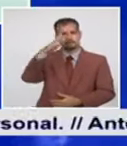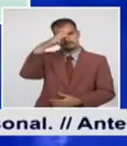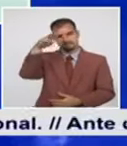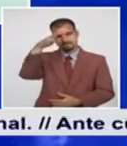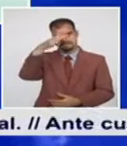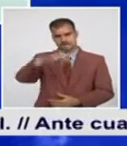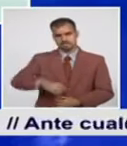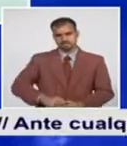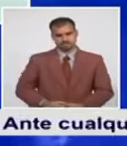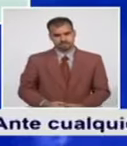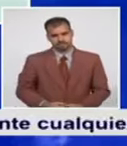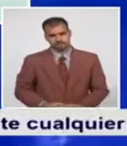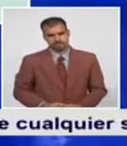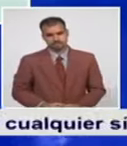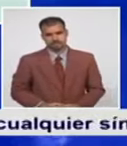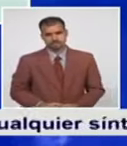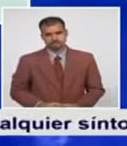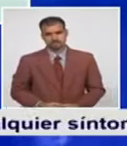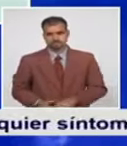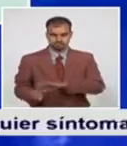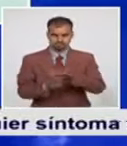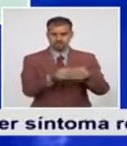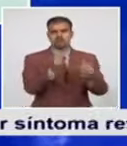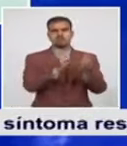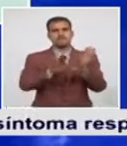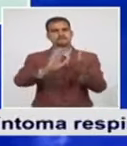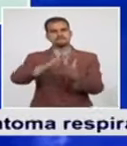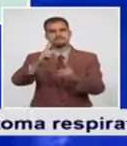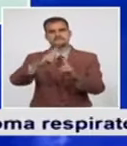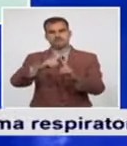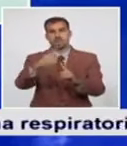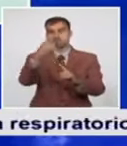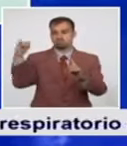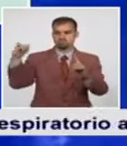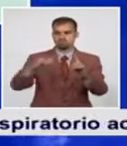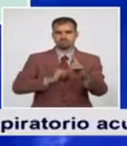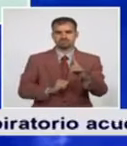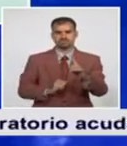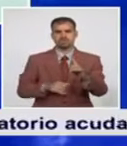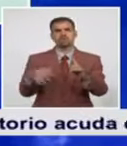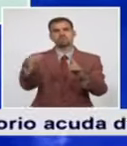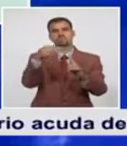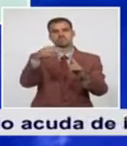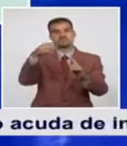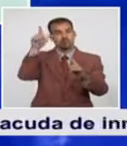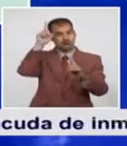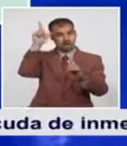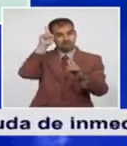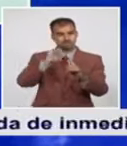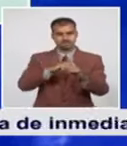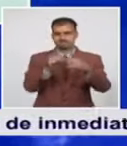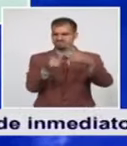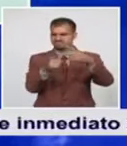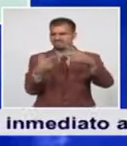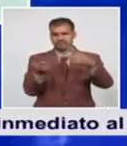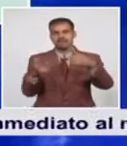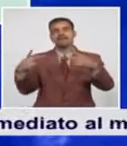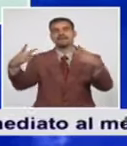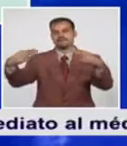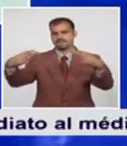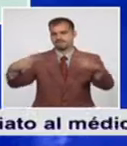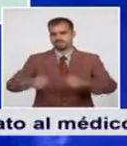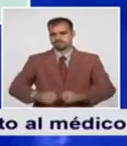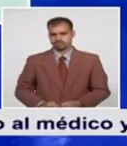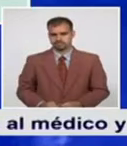En Matanzas se diagnostica un paciente importado en Calimete y uno de Cárdenas. Los de